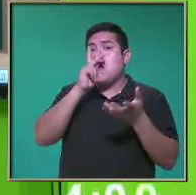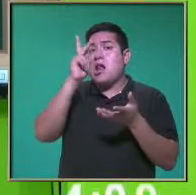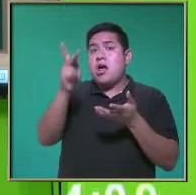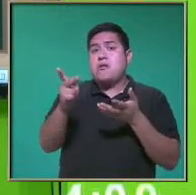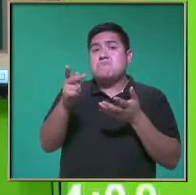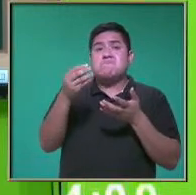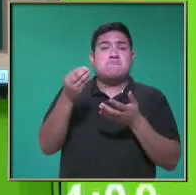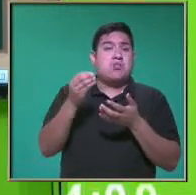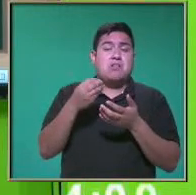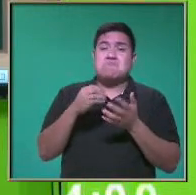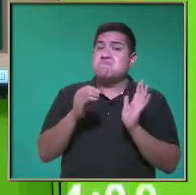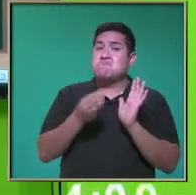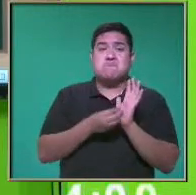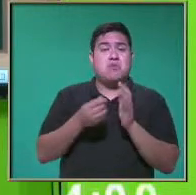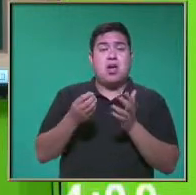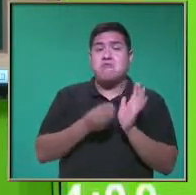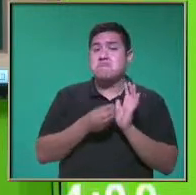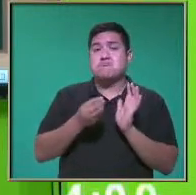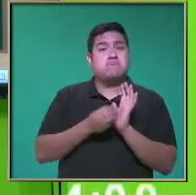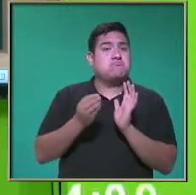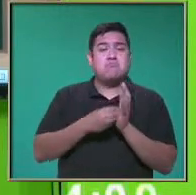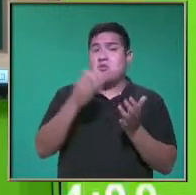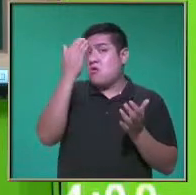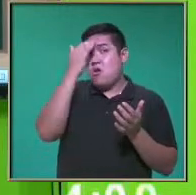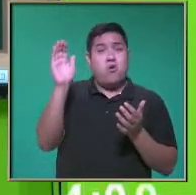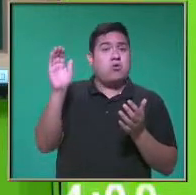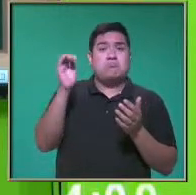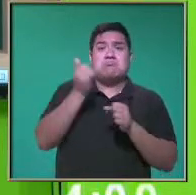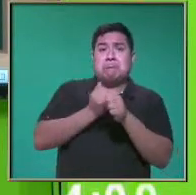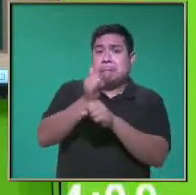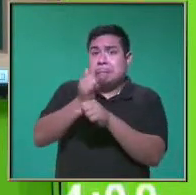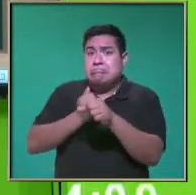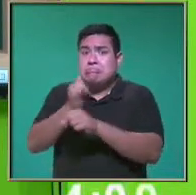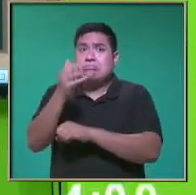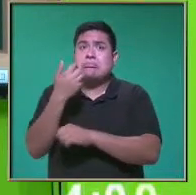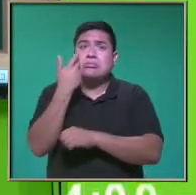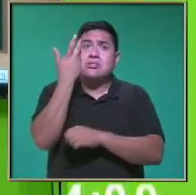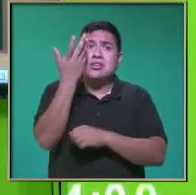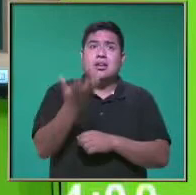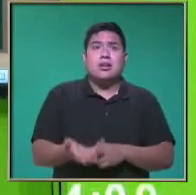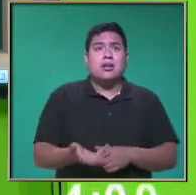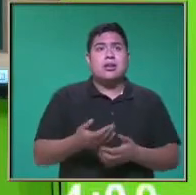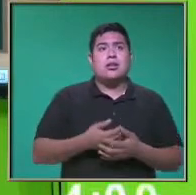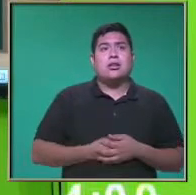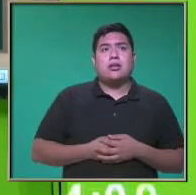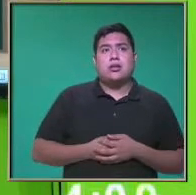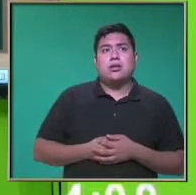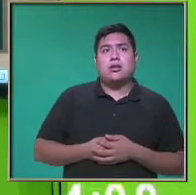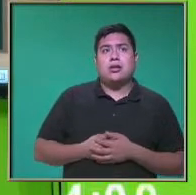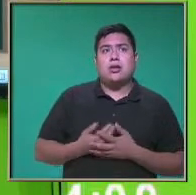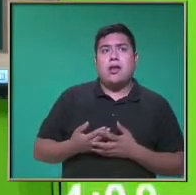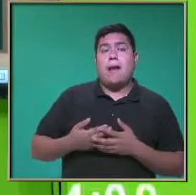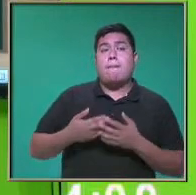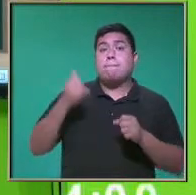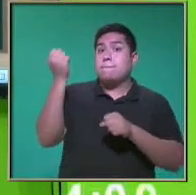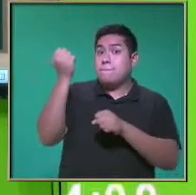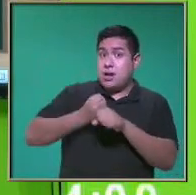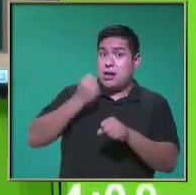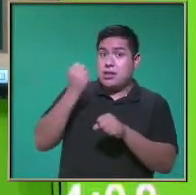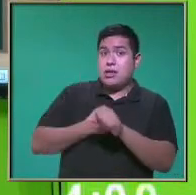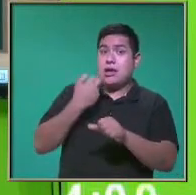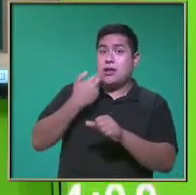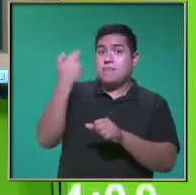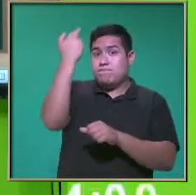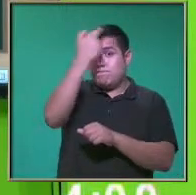no conoces su significado y que quieres investigar. And review what you learned in the class. Repasa, esto es bien